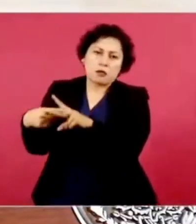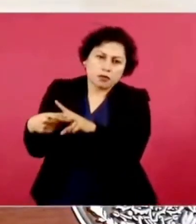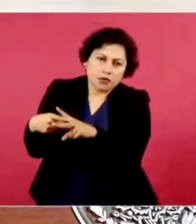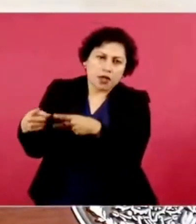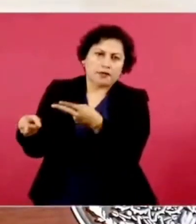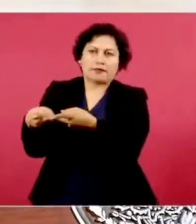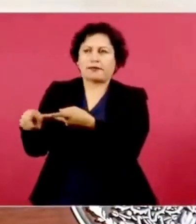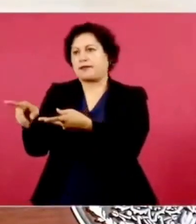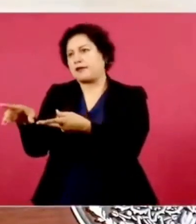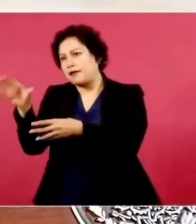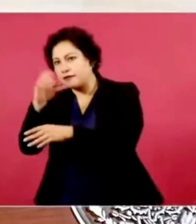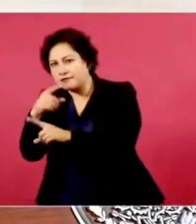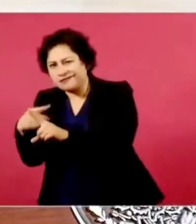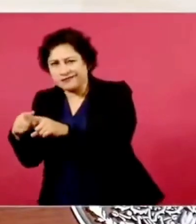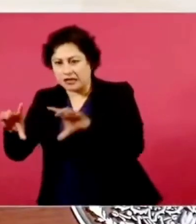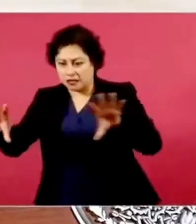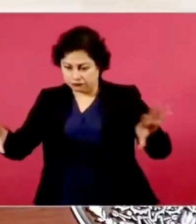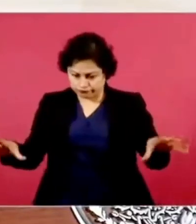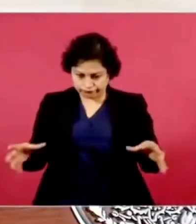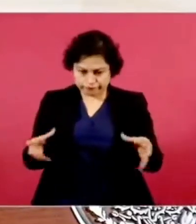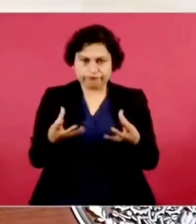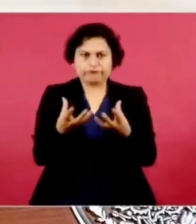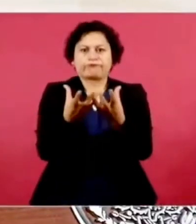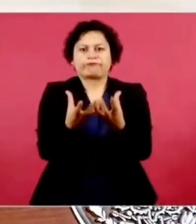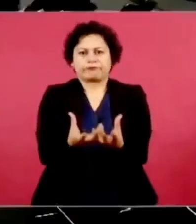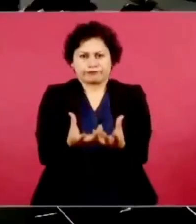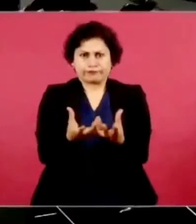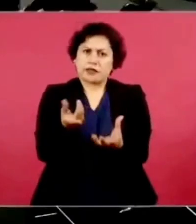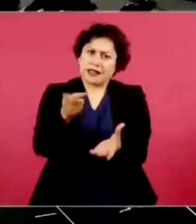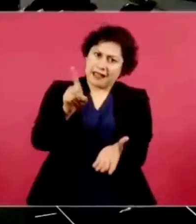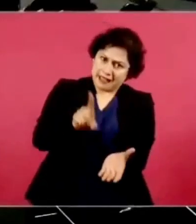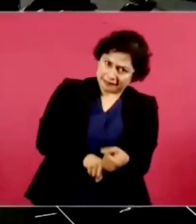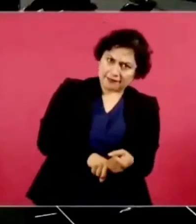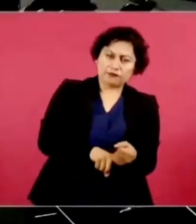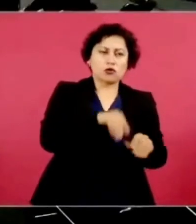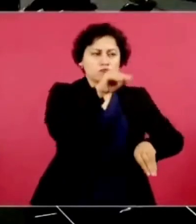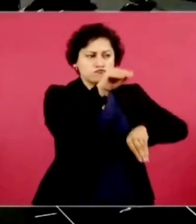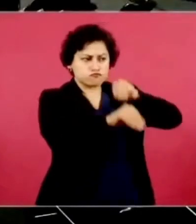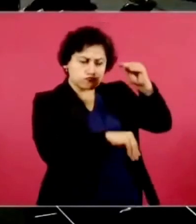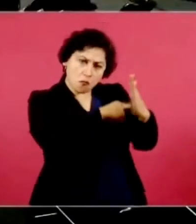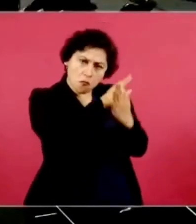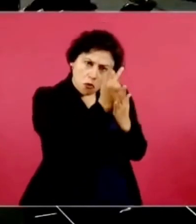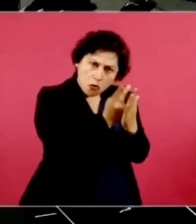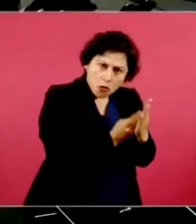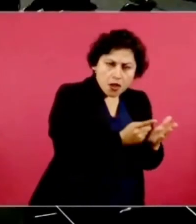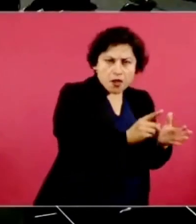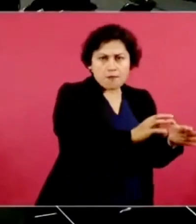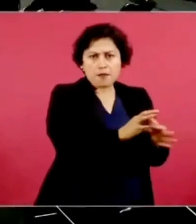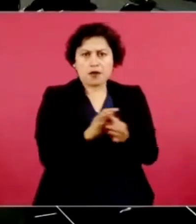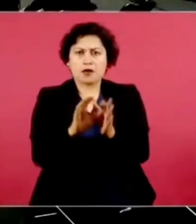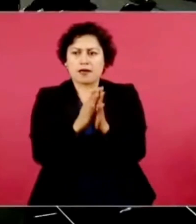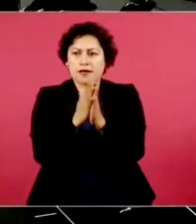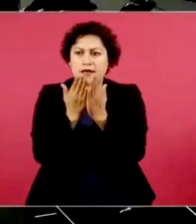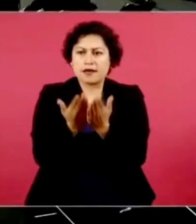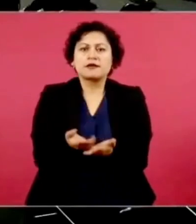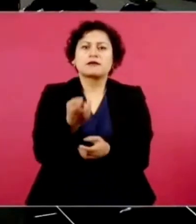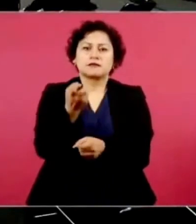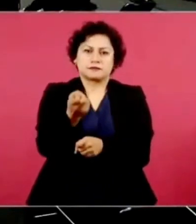Ese es un cambio en cuanto a contenidos. Y estos libros, o los contenidos de estos